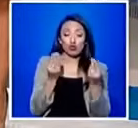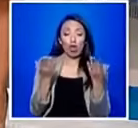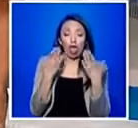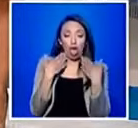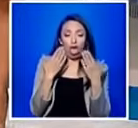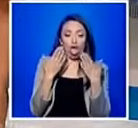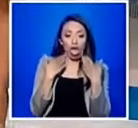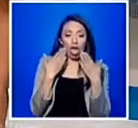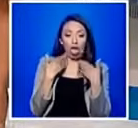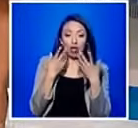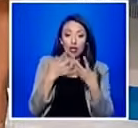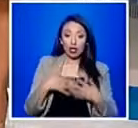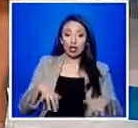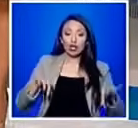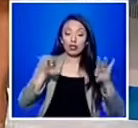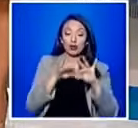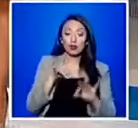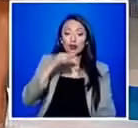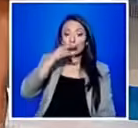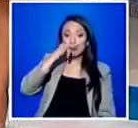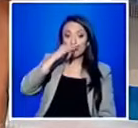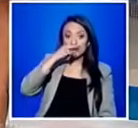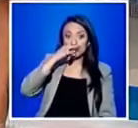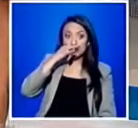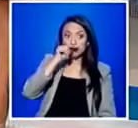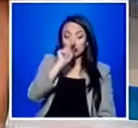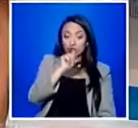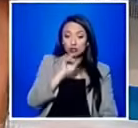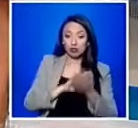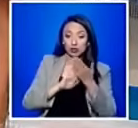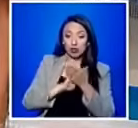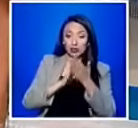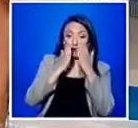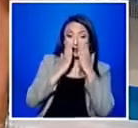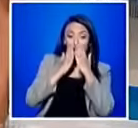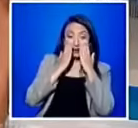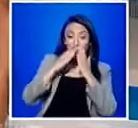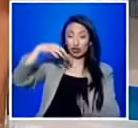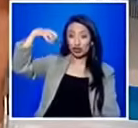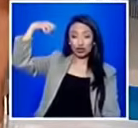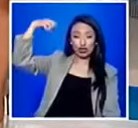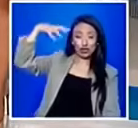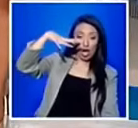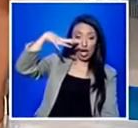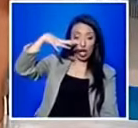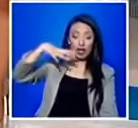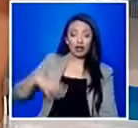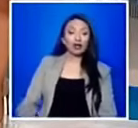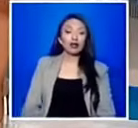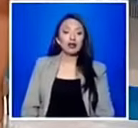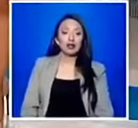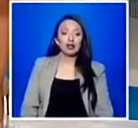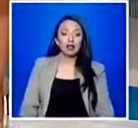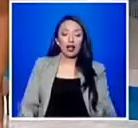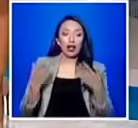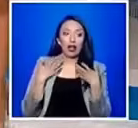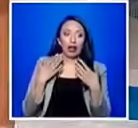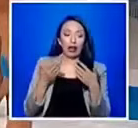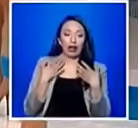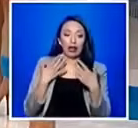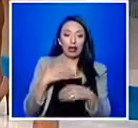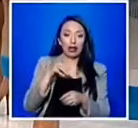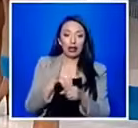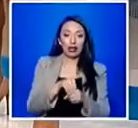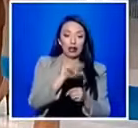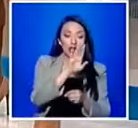calor, así que es importante llevar a los niños con bloqueador solar, porque ya los veíamos que, como decimos popularmente, se están asando en